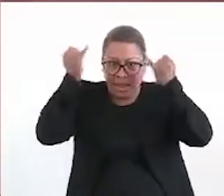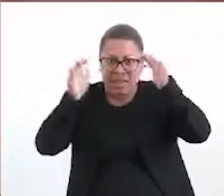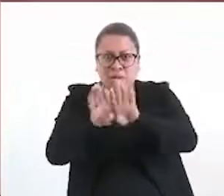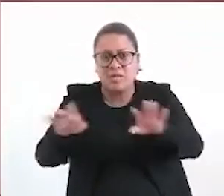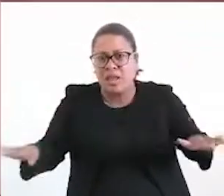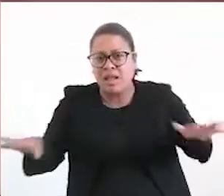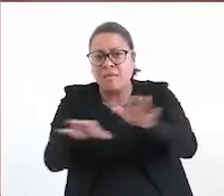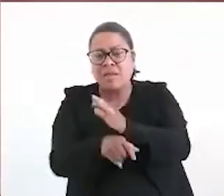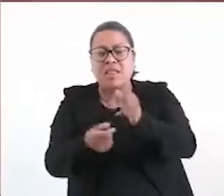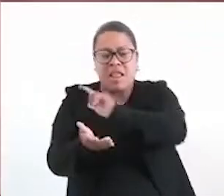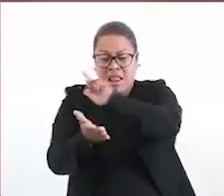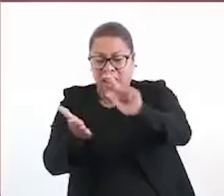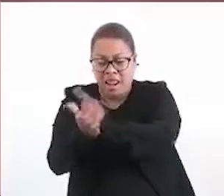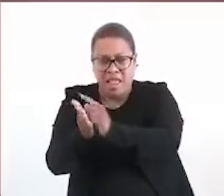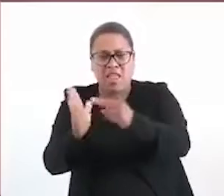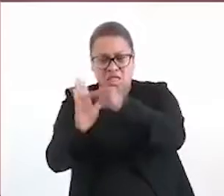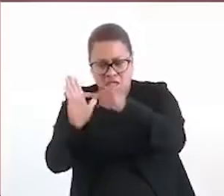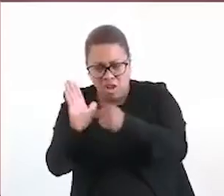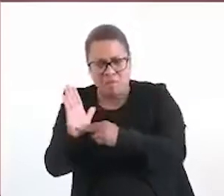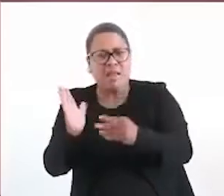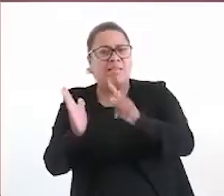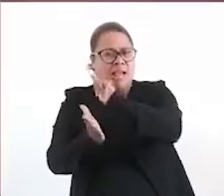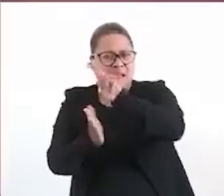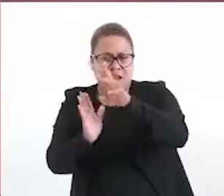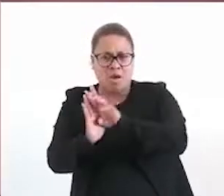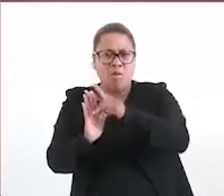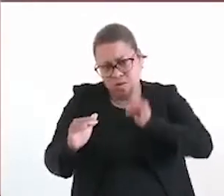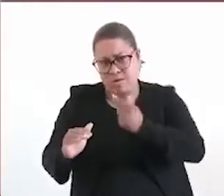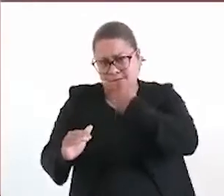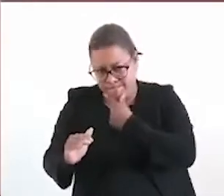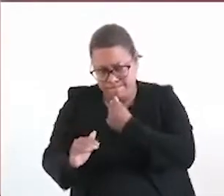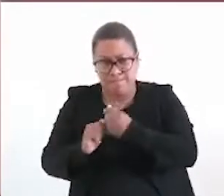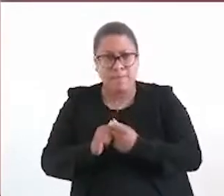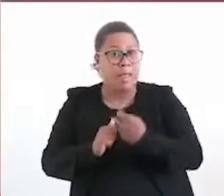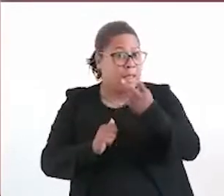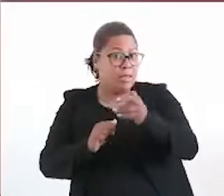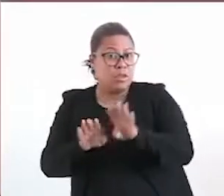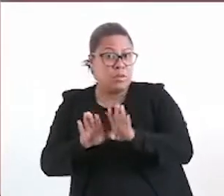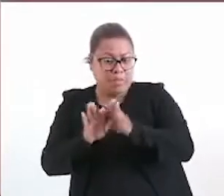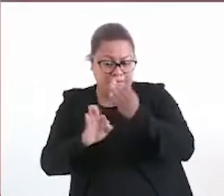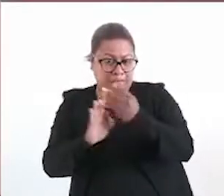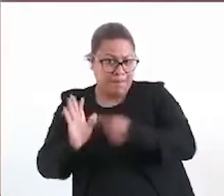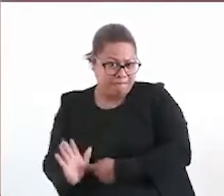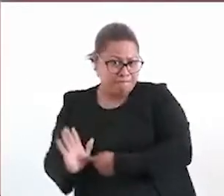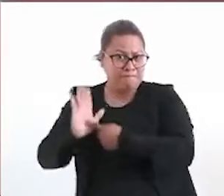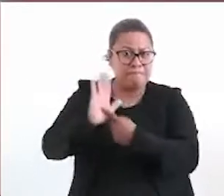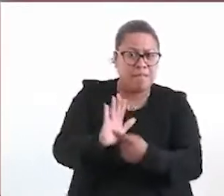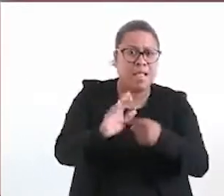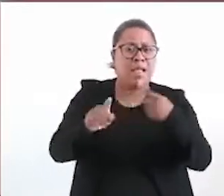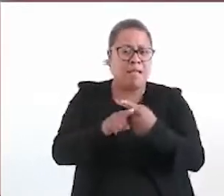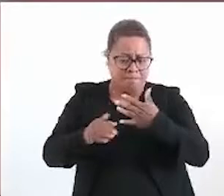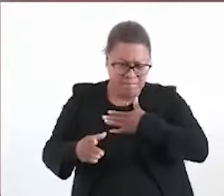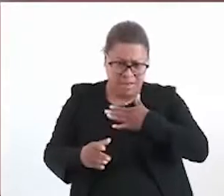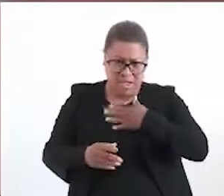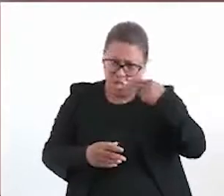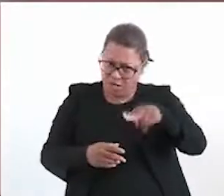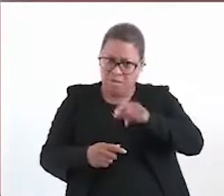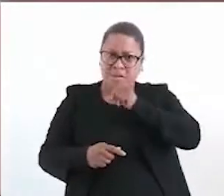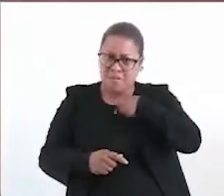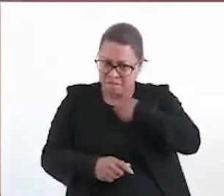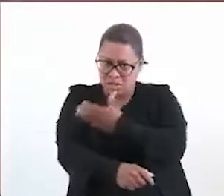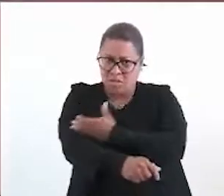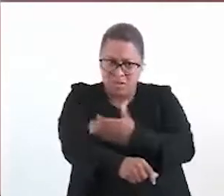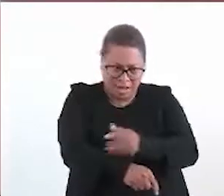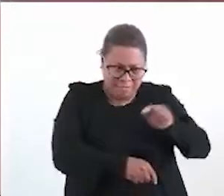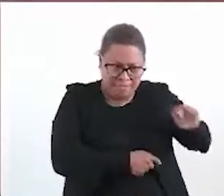hubieran traducido en leyes, en normas, en reglas electorales. La iniciativa que hoy presentamos, a nombre propio de mis compañeras